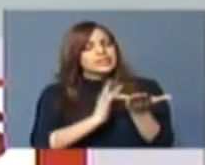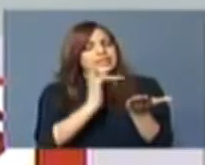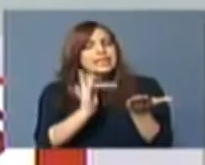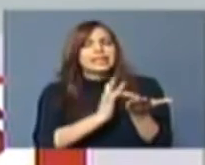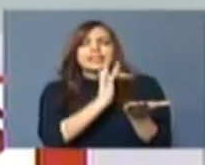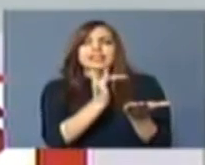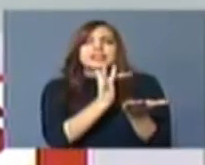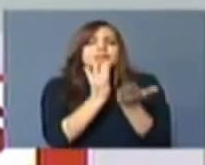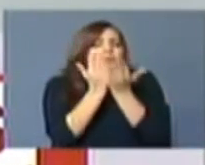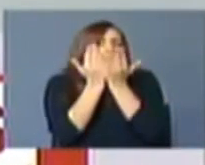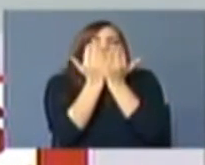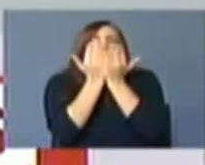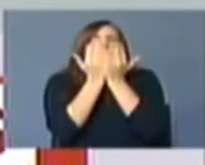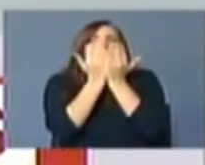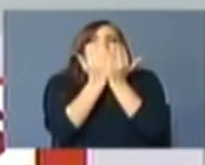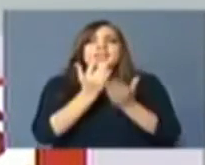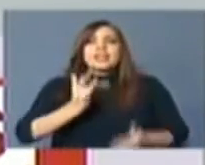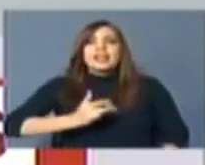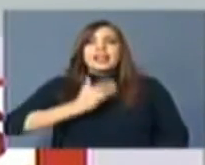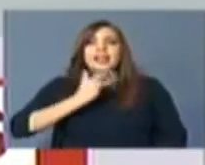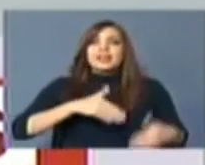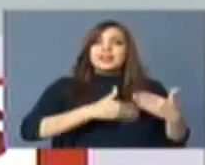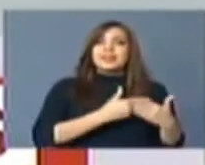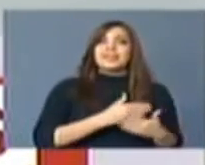Por supuesto. El olor a libro nuevo. Así. Y a libro viejo también.